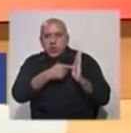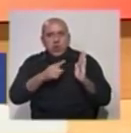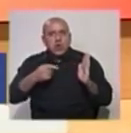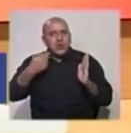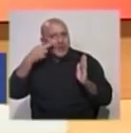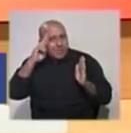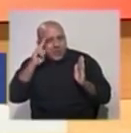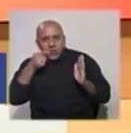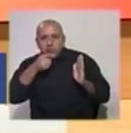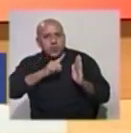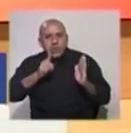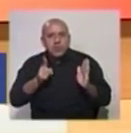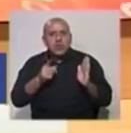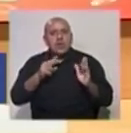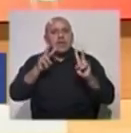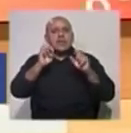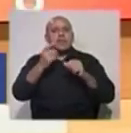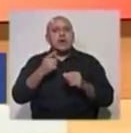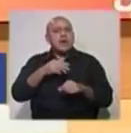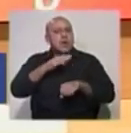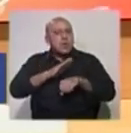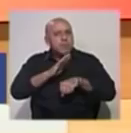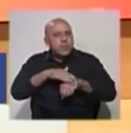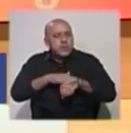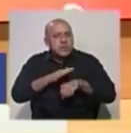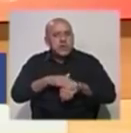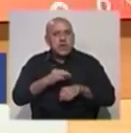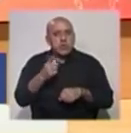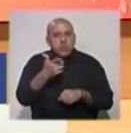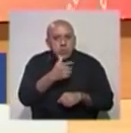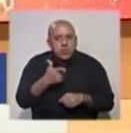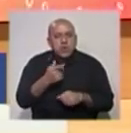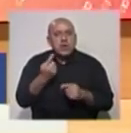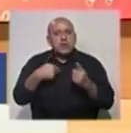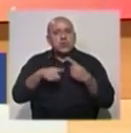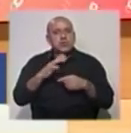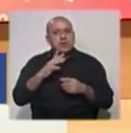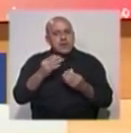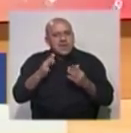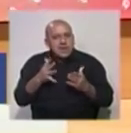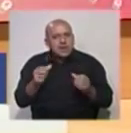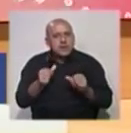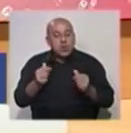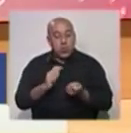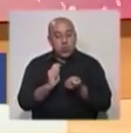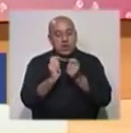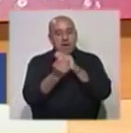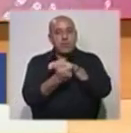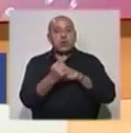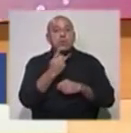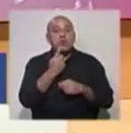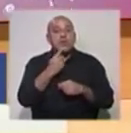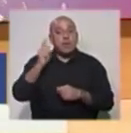del delito de responsabilidad y que generó, vaya casualidad, un cambio de políticas públicas